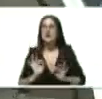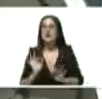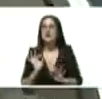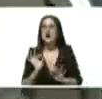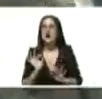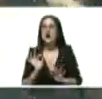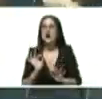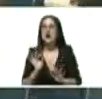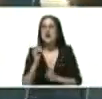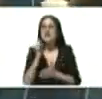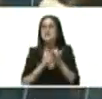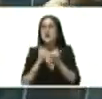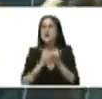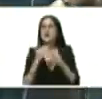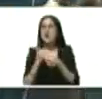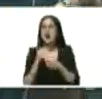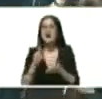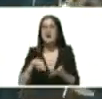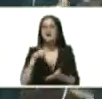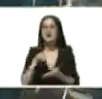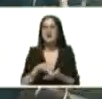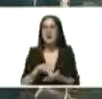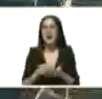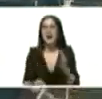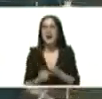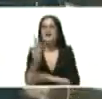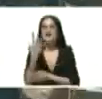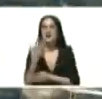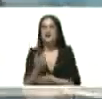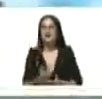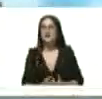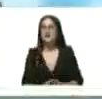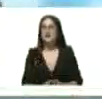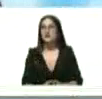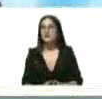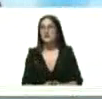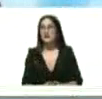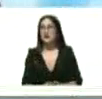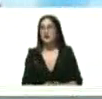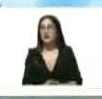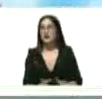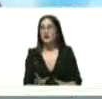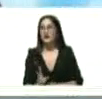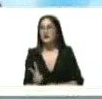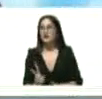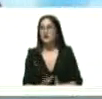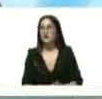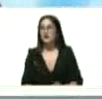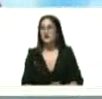nacional. Aquí está, creación de riqueza, ley orgánica